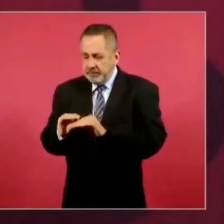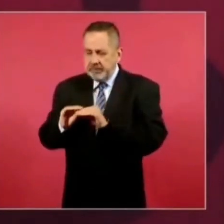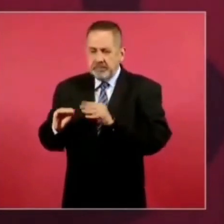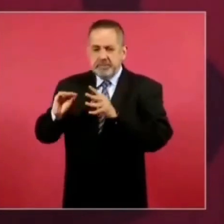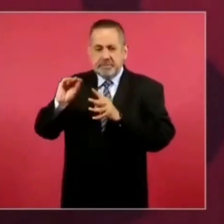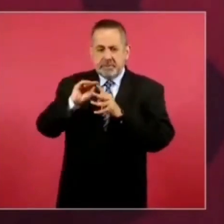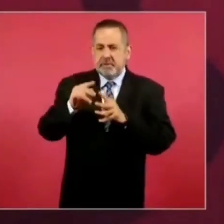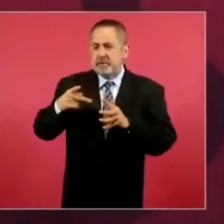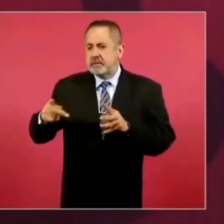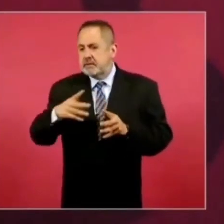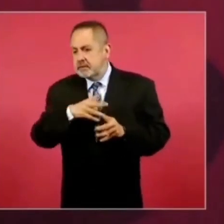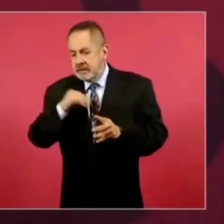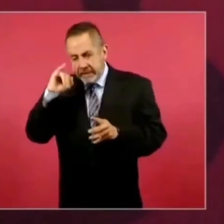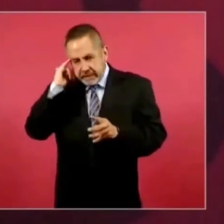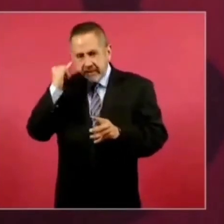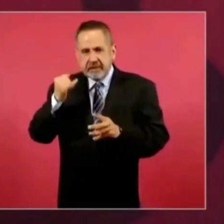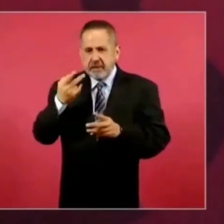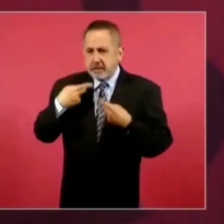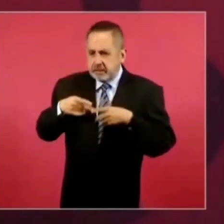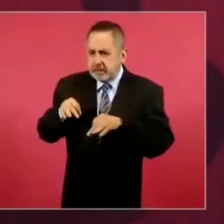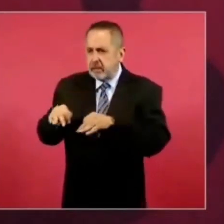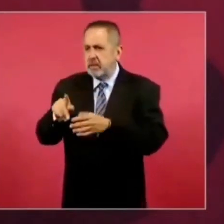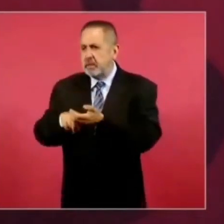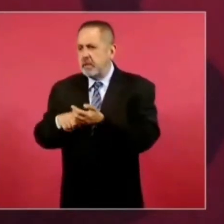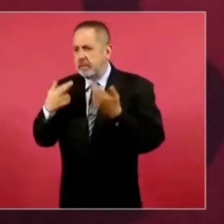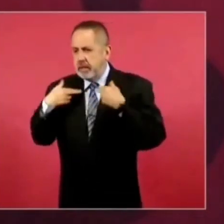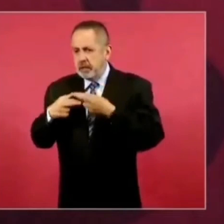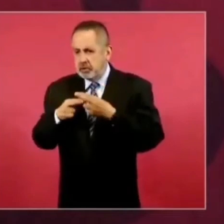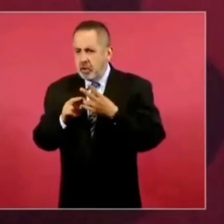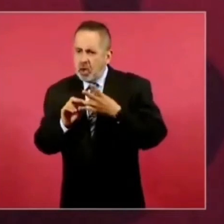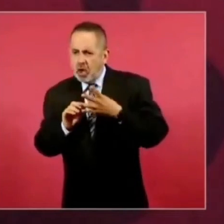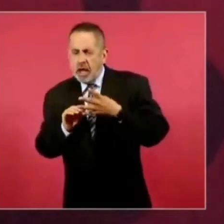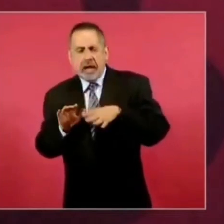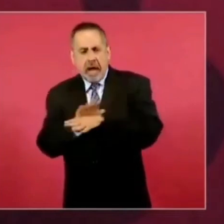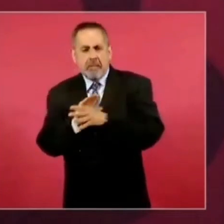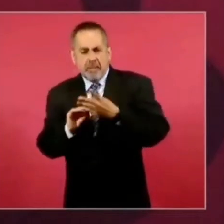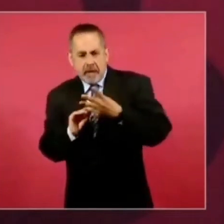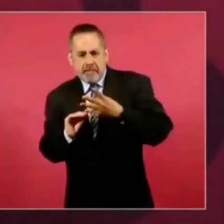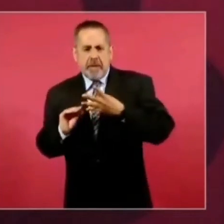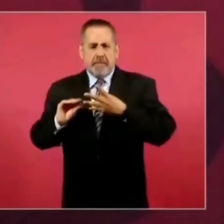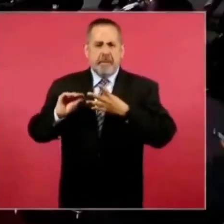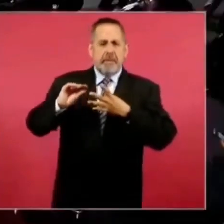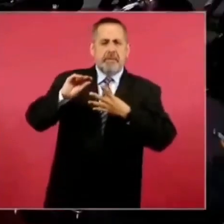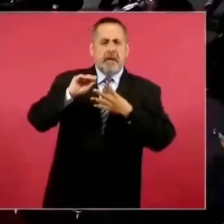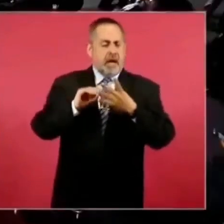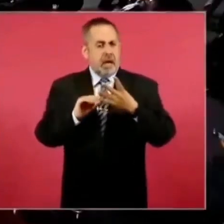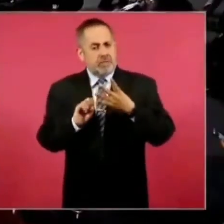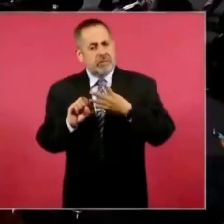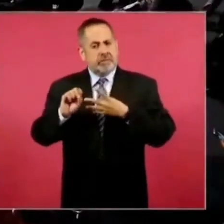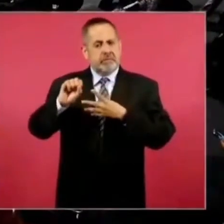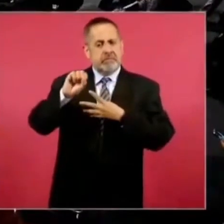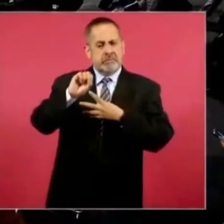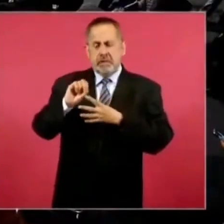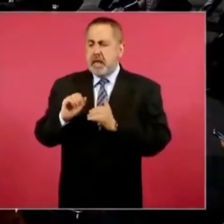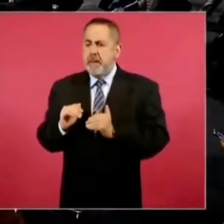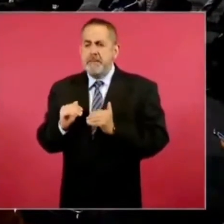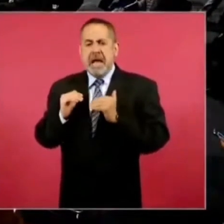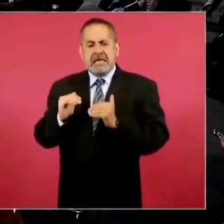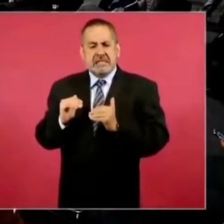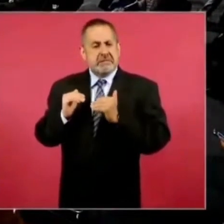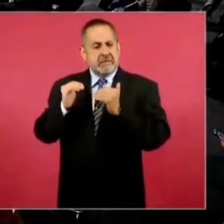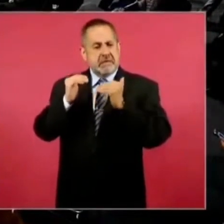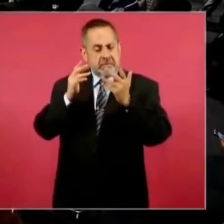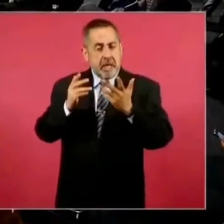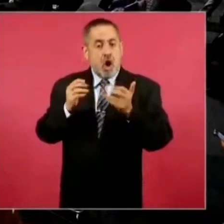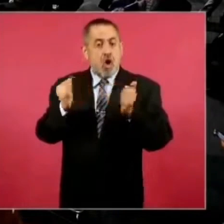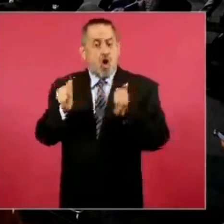el del obrero, del maestro, debe ascender en escala social con